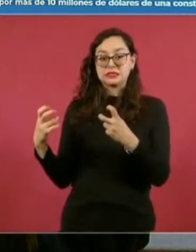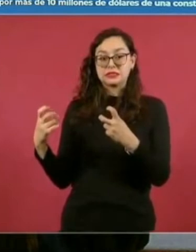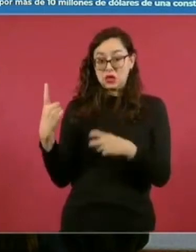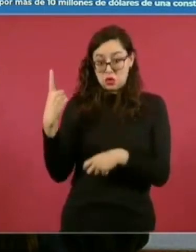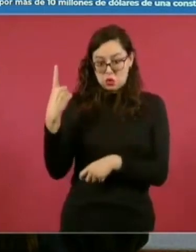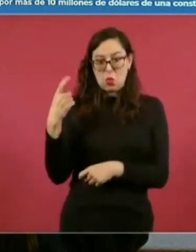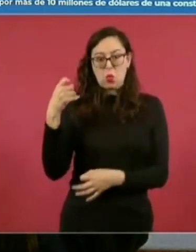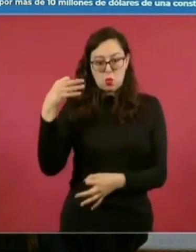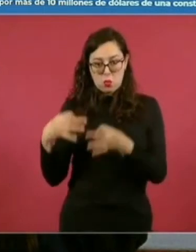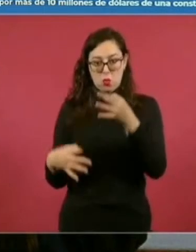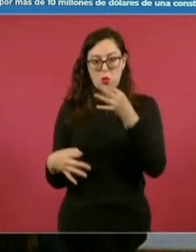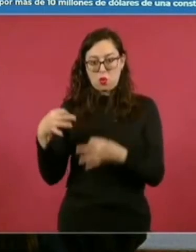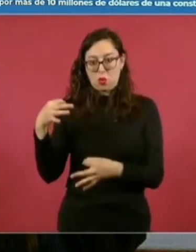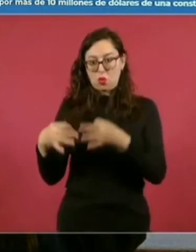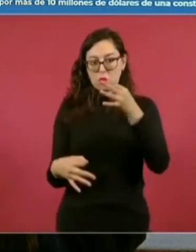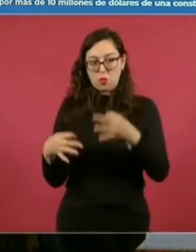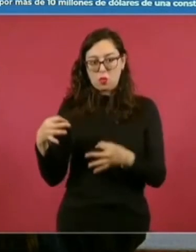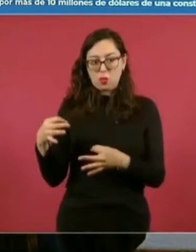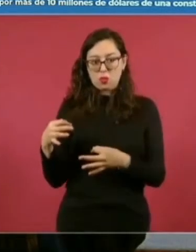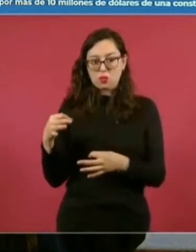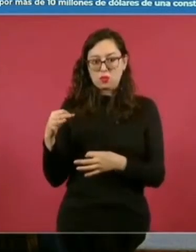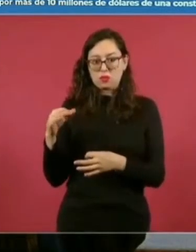y juez no